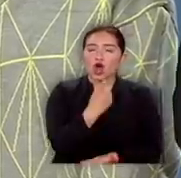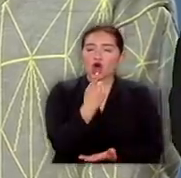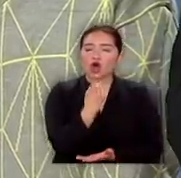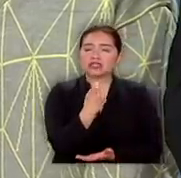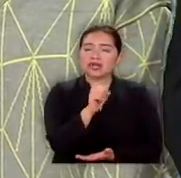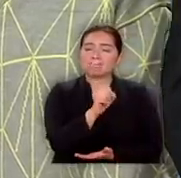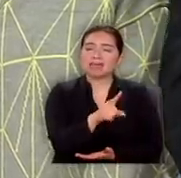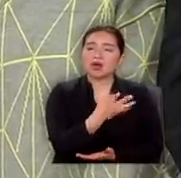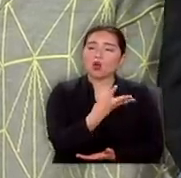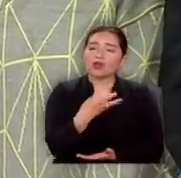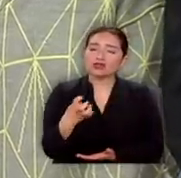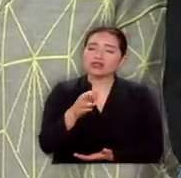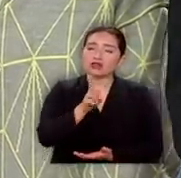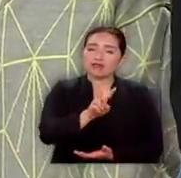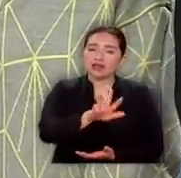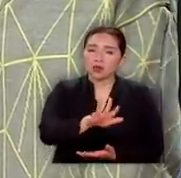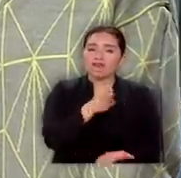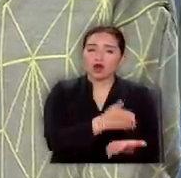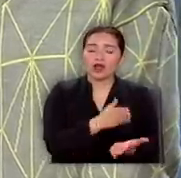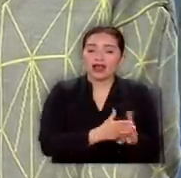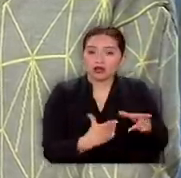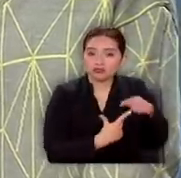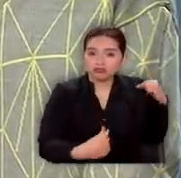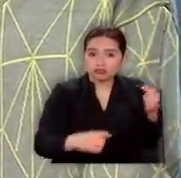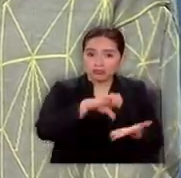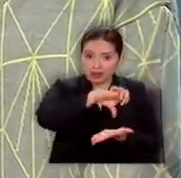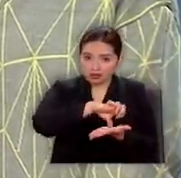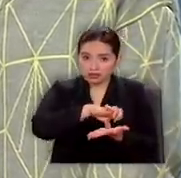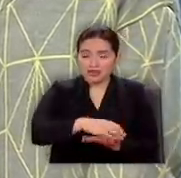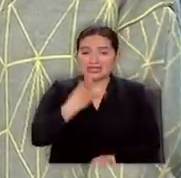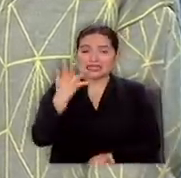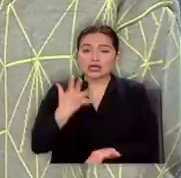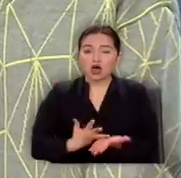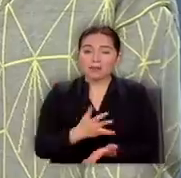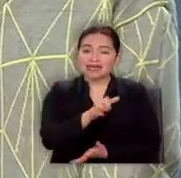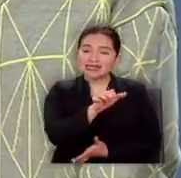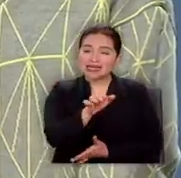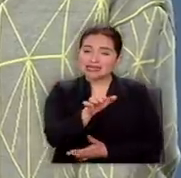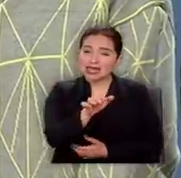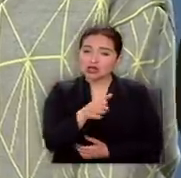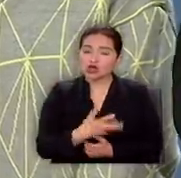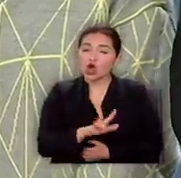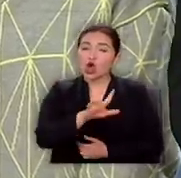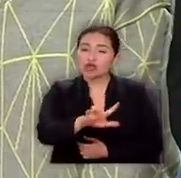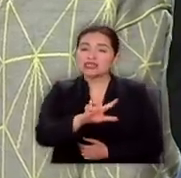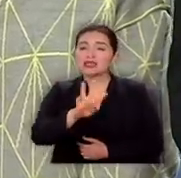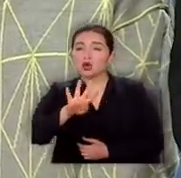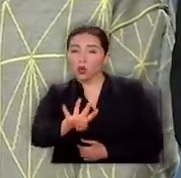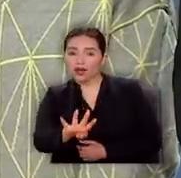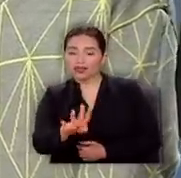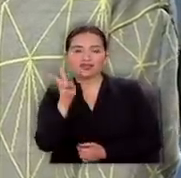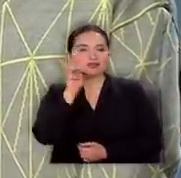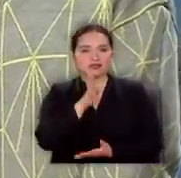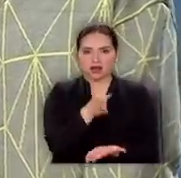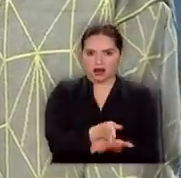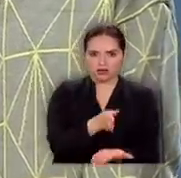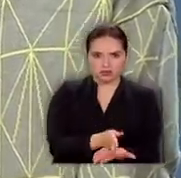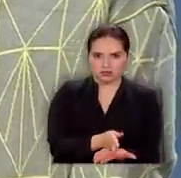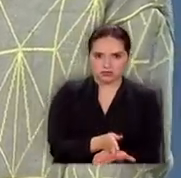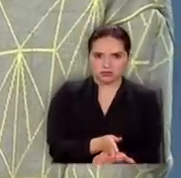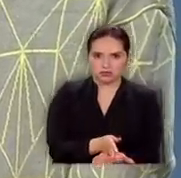11.400 29 colegios a nivel nacional hay 5 mil 684 sin clases